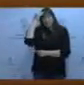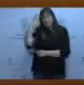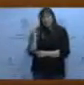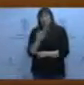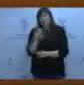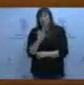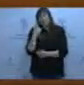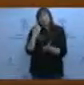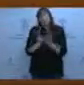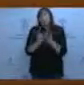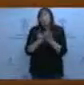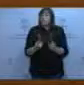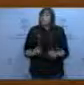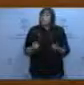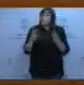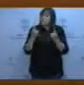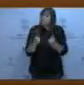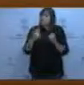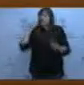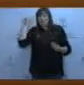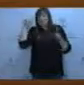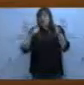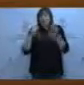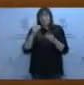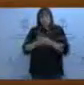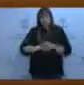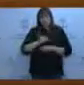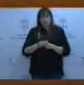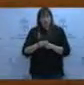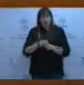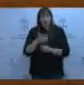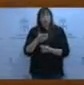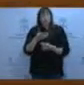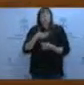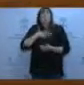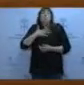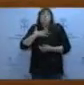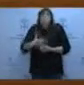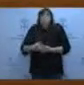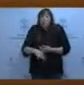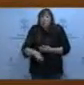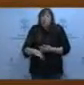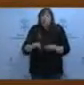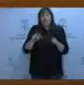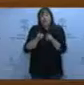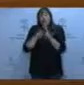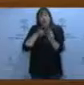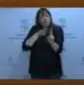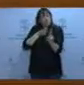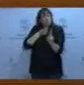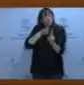proposición, la reflexión que le hago, señor portavoz, es que quizás era demasiado dirigista. Yo creo que